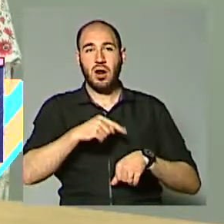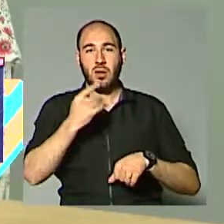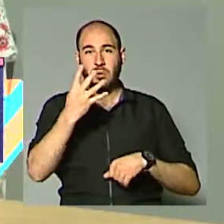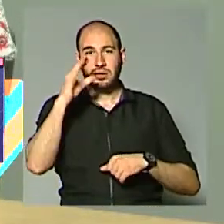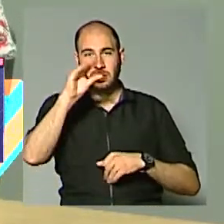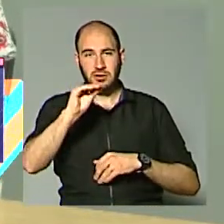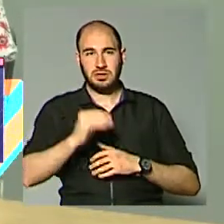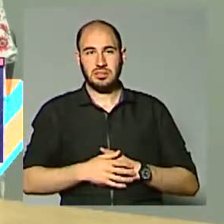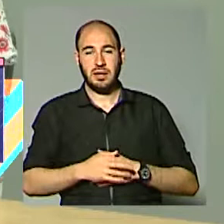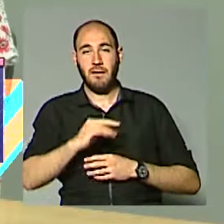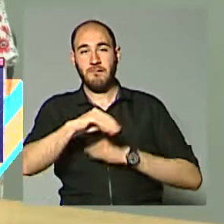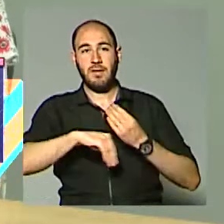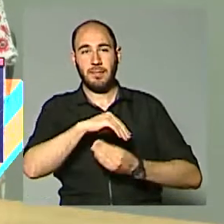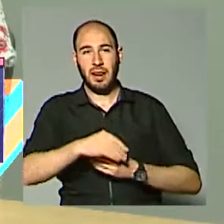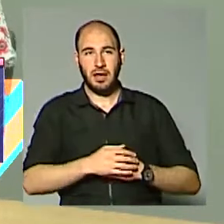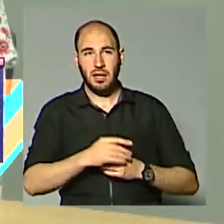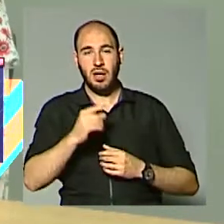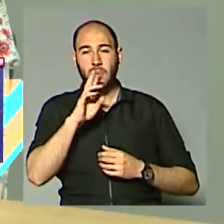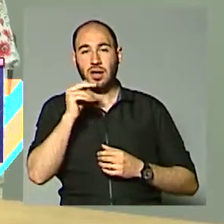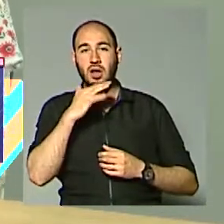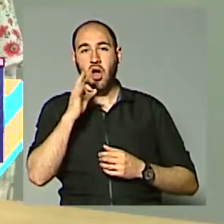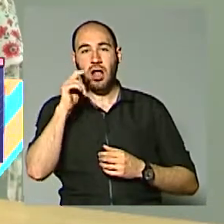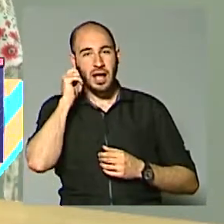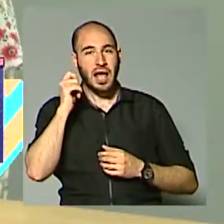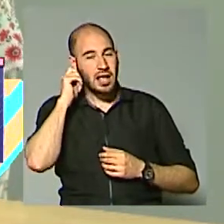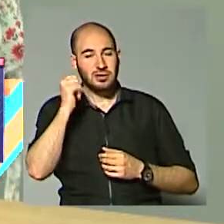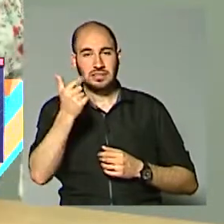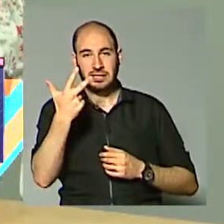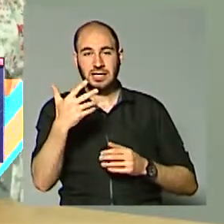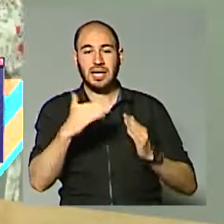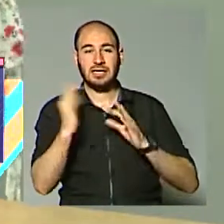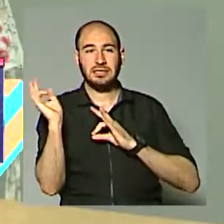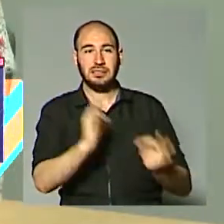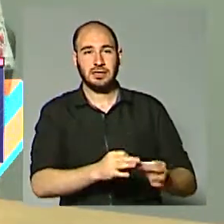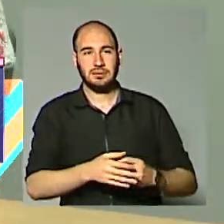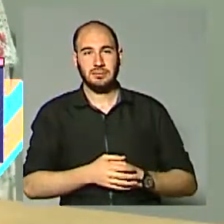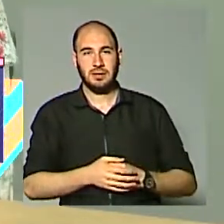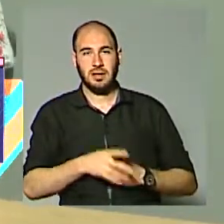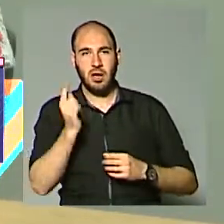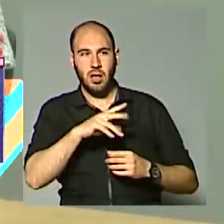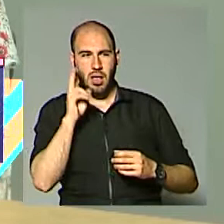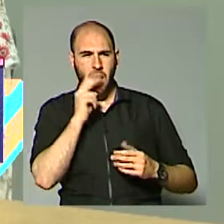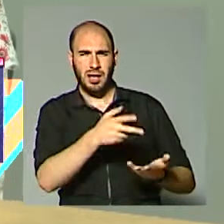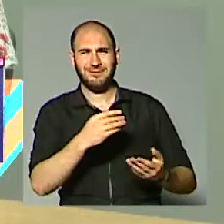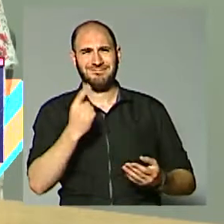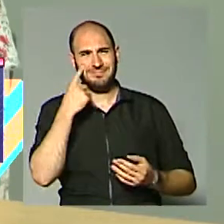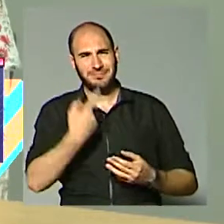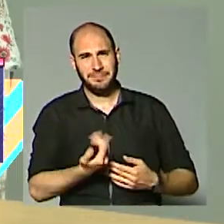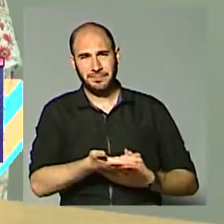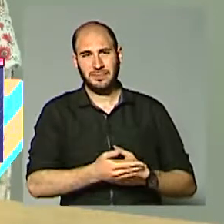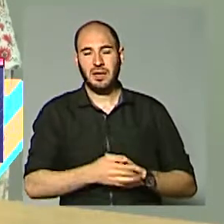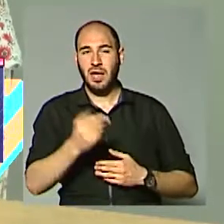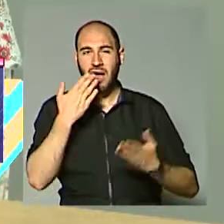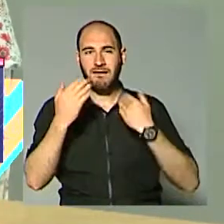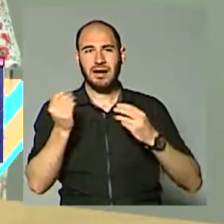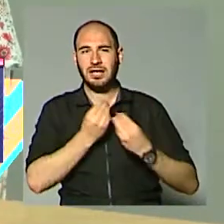de la madrugada cuando un familiar de Olga Jofré, esta mujer de 63 años, llegó a la vivienda y se encontró con el tristísimo cuadro. Para hablar